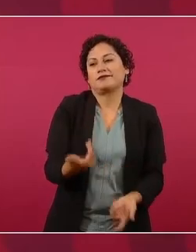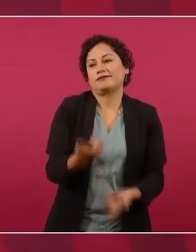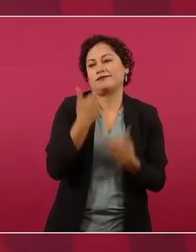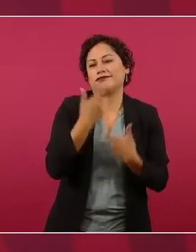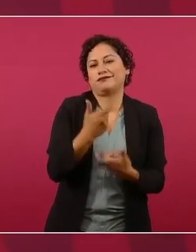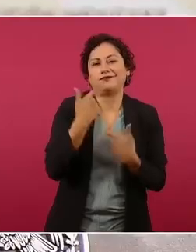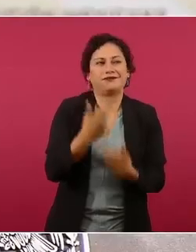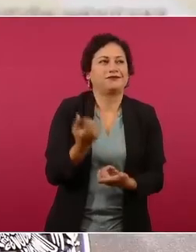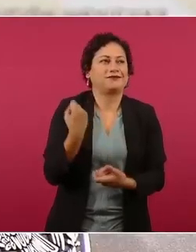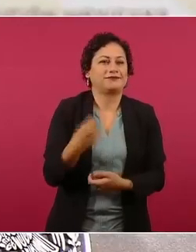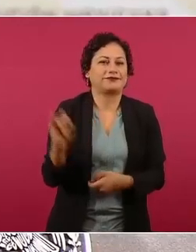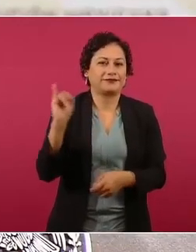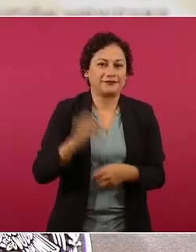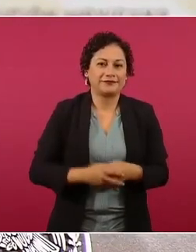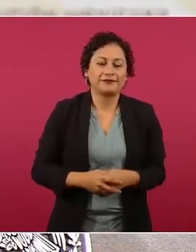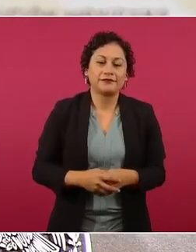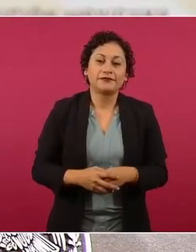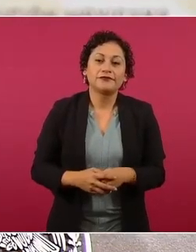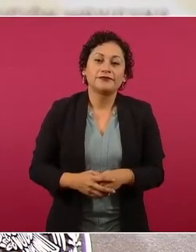Tienes el…